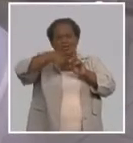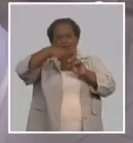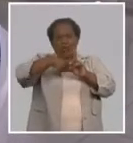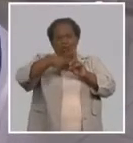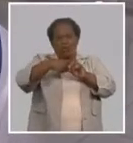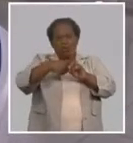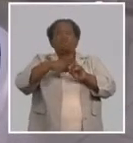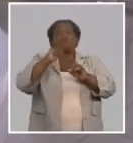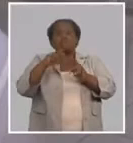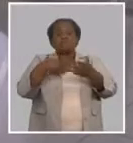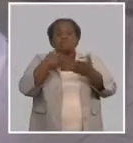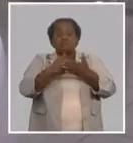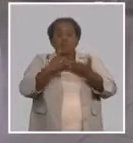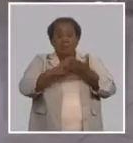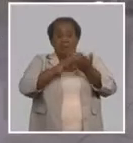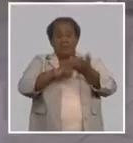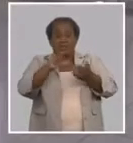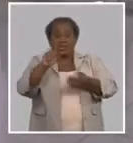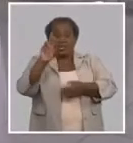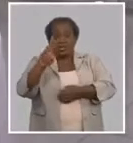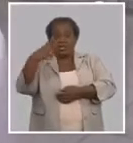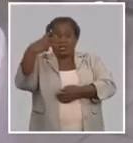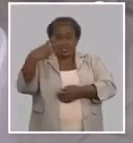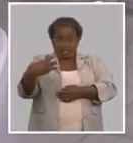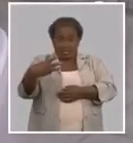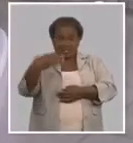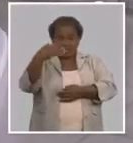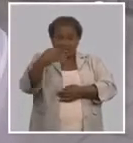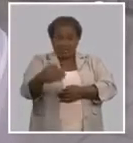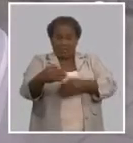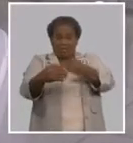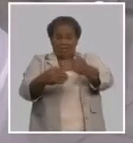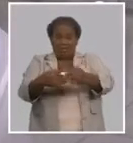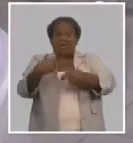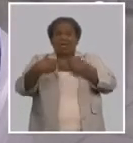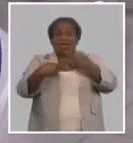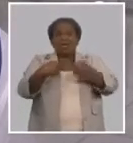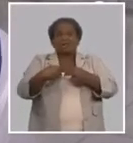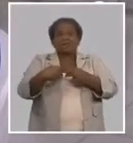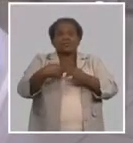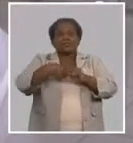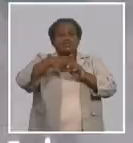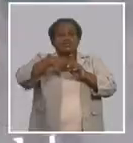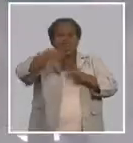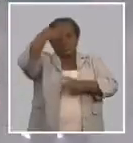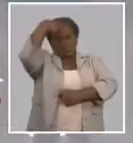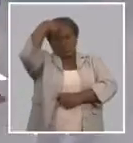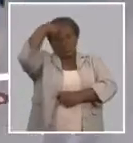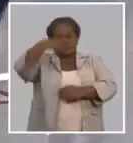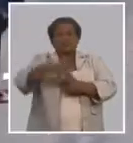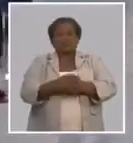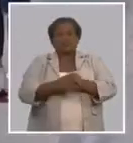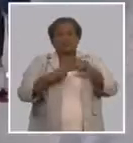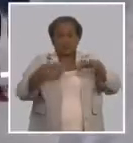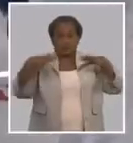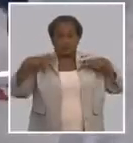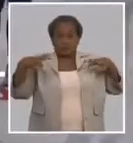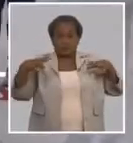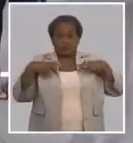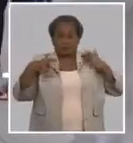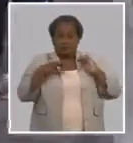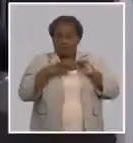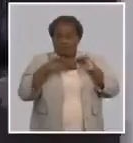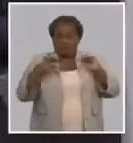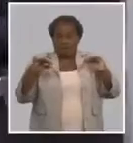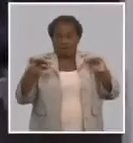prueba de que se viene que será vídeo que es la posición se encuentra en la aduana será hasta la toma de temperatura de proteger a los turistas luego de